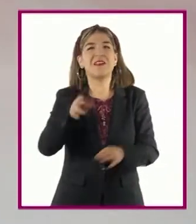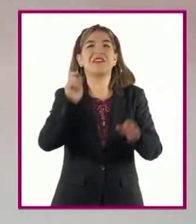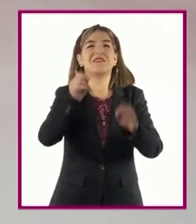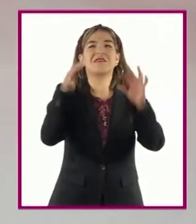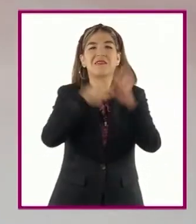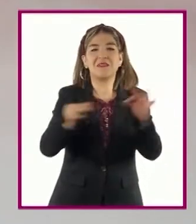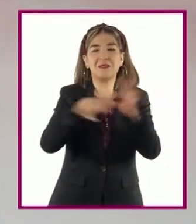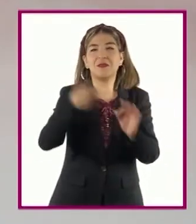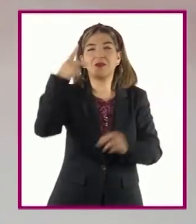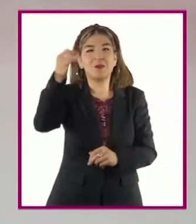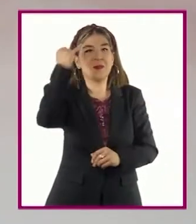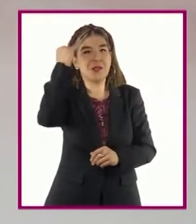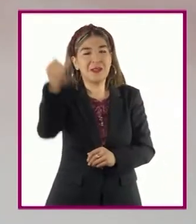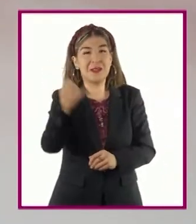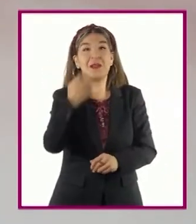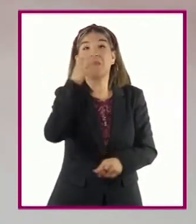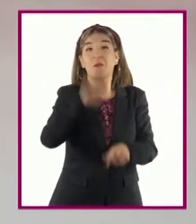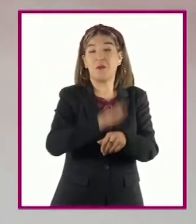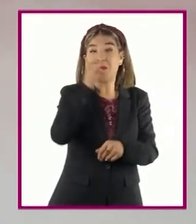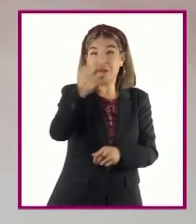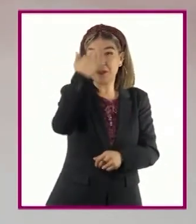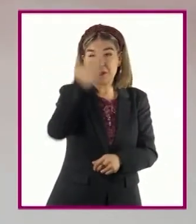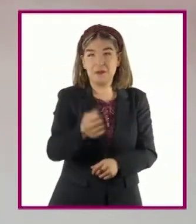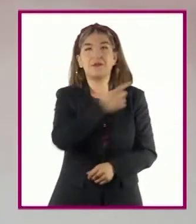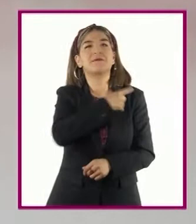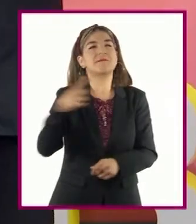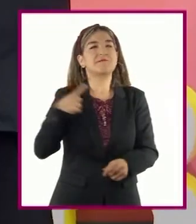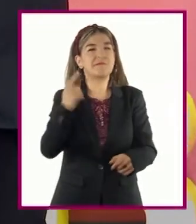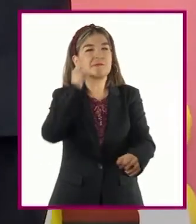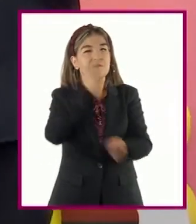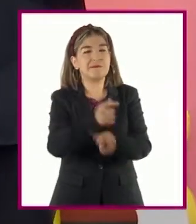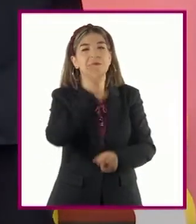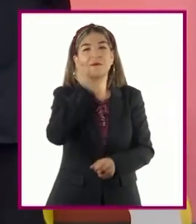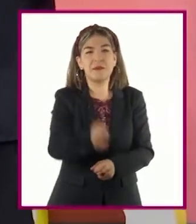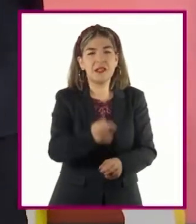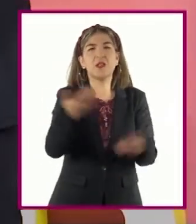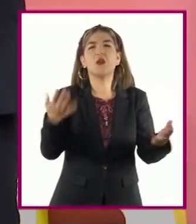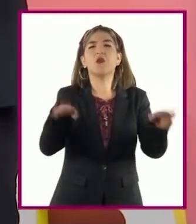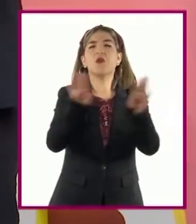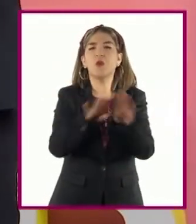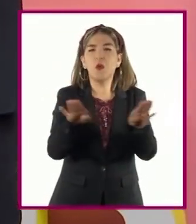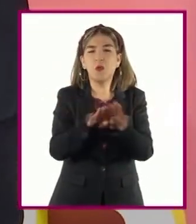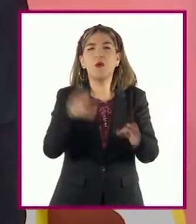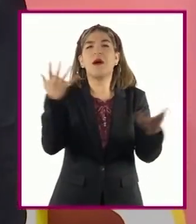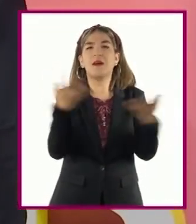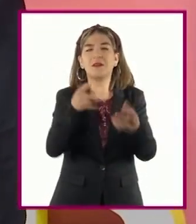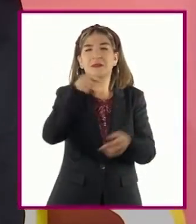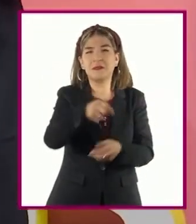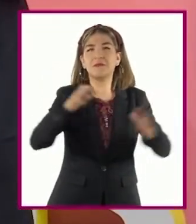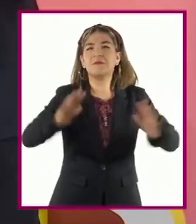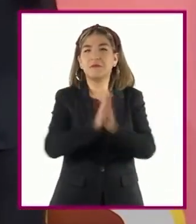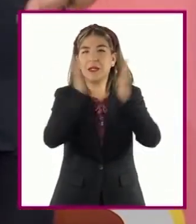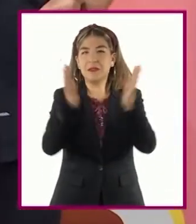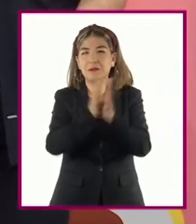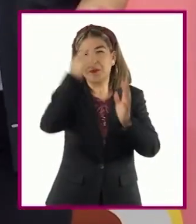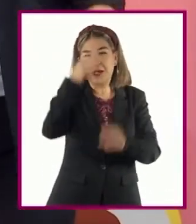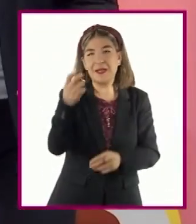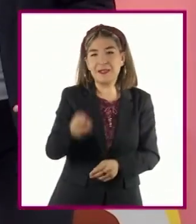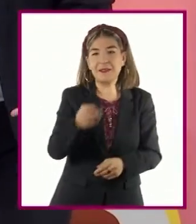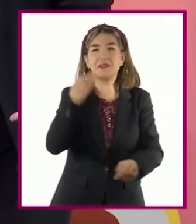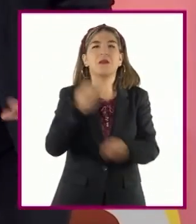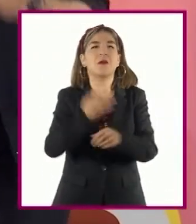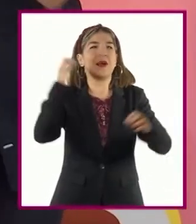al mismo tiempo. Por tal razón, debemos identificar en qué momento y cómo se participa en este tipo